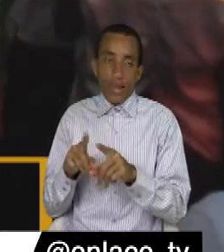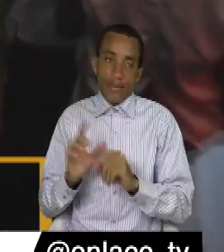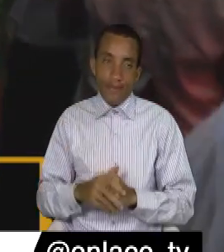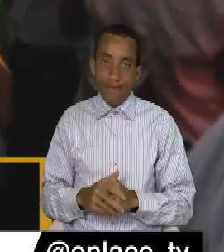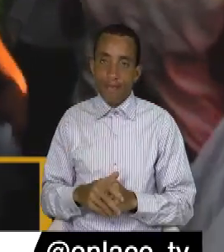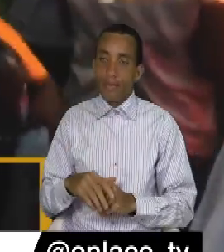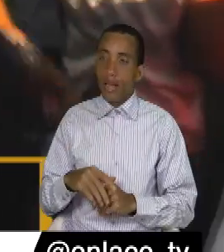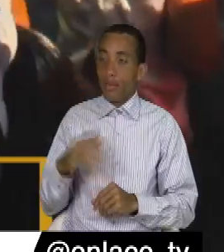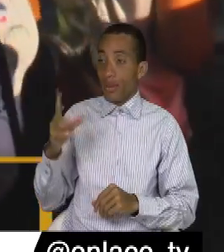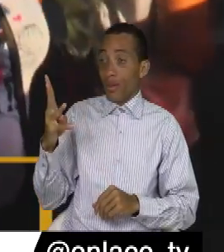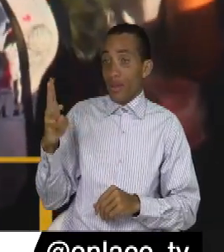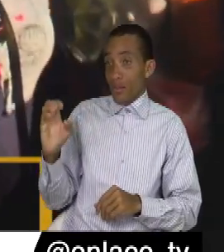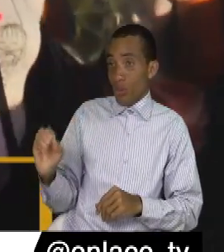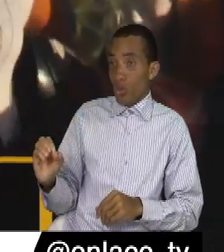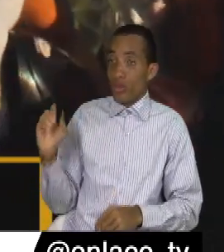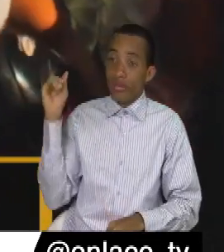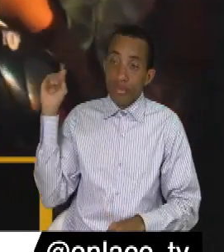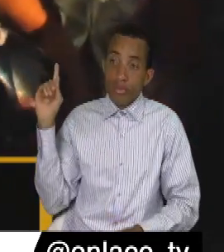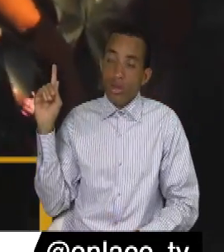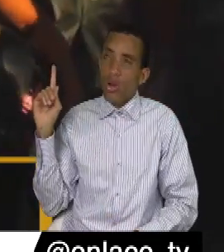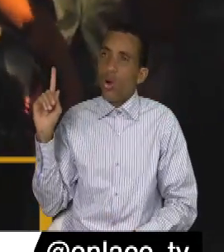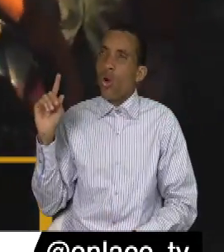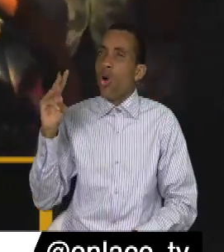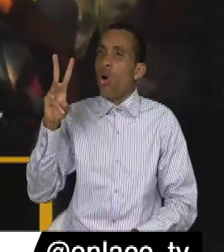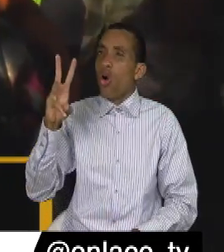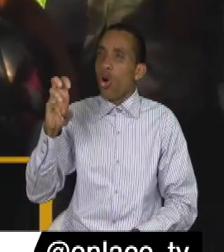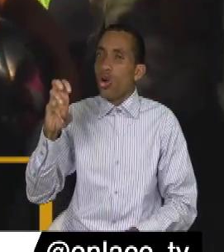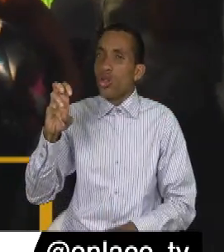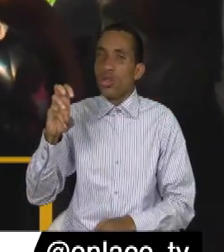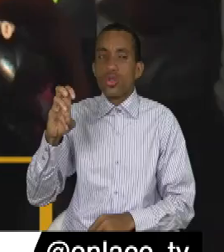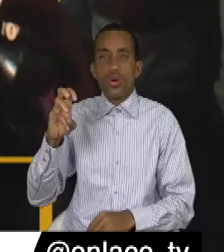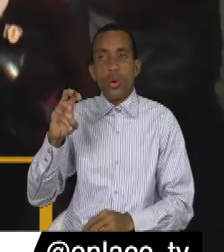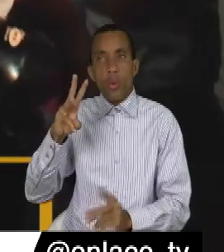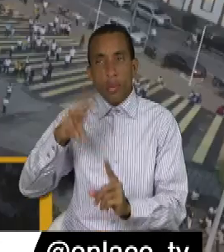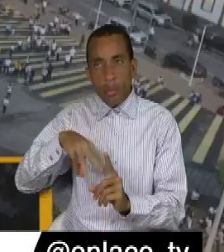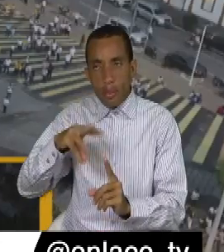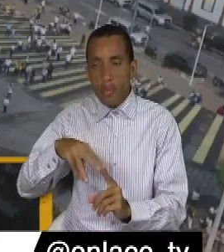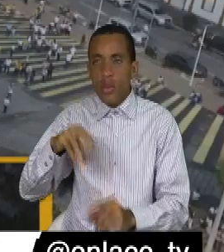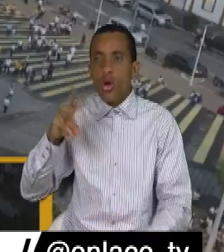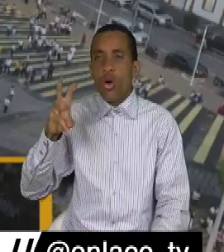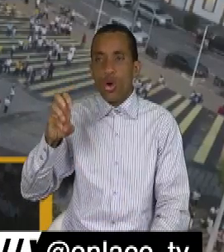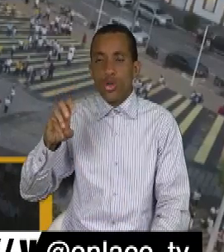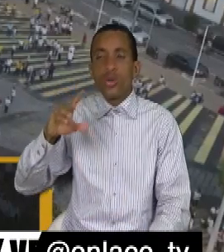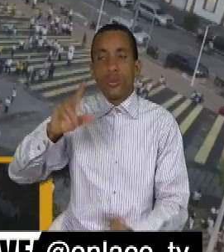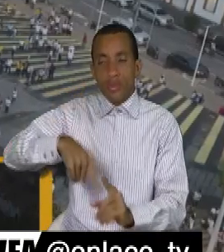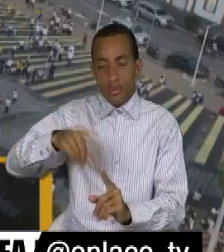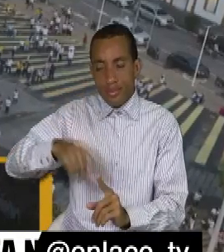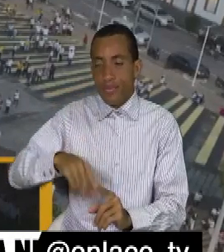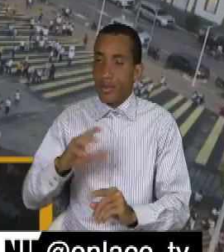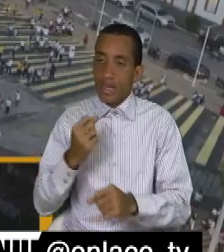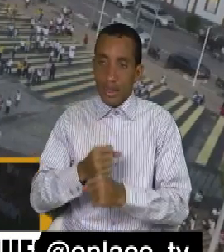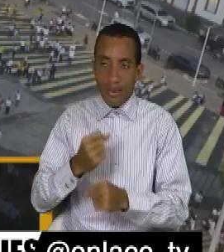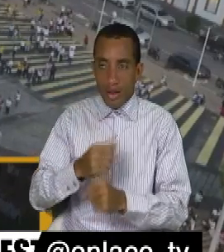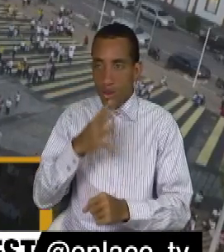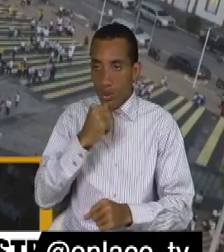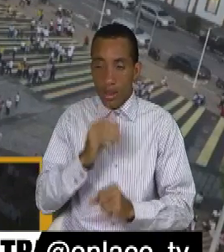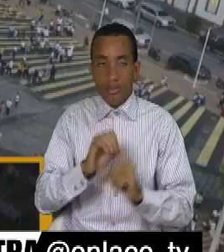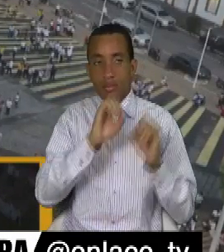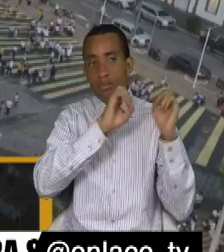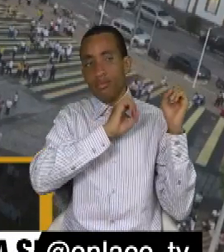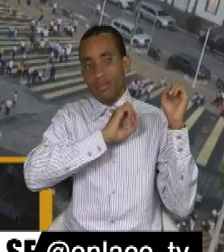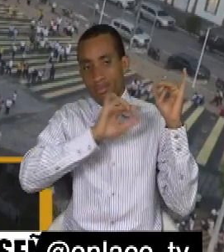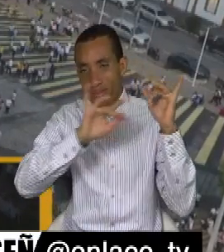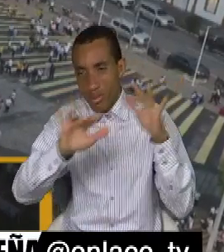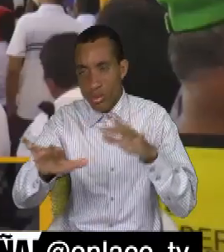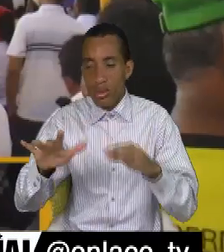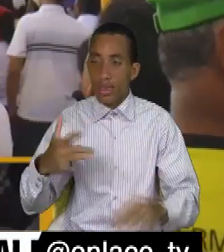empleo y es fatal para la economía de mi hogar y de mis padres y de todo. Al final de la marcha, quienes participaron de la misma se sintieron